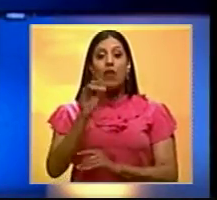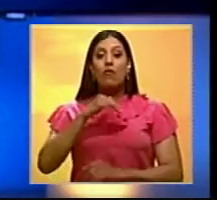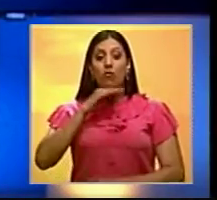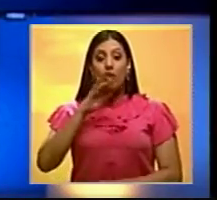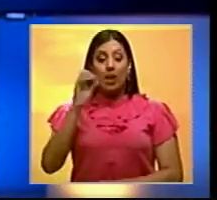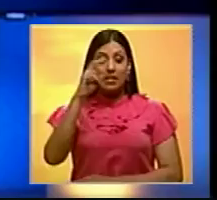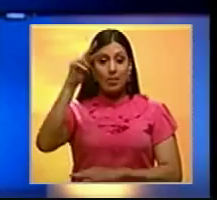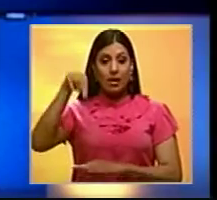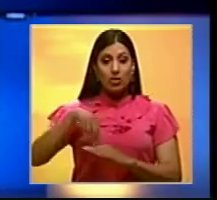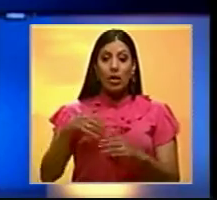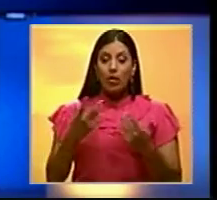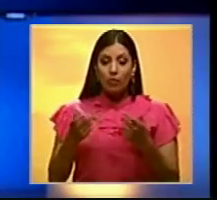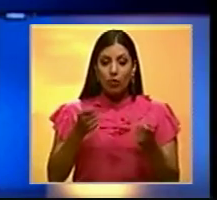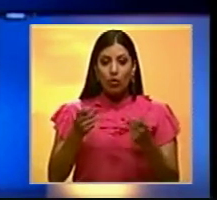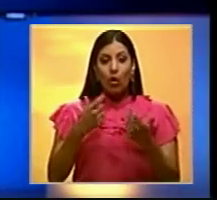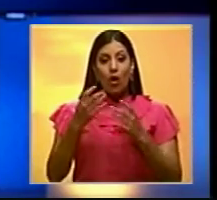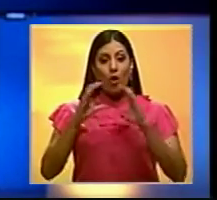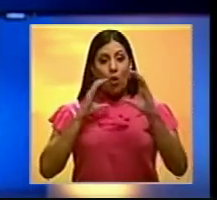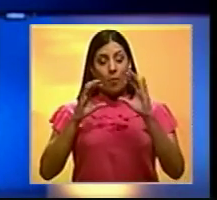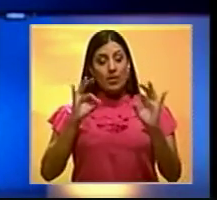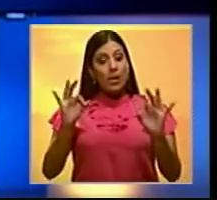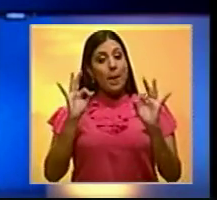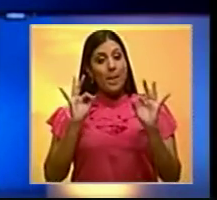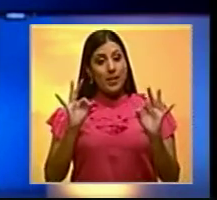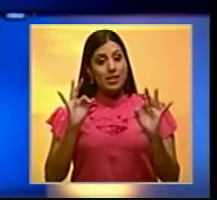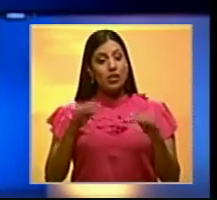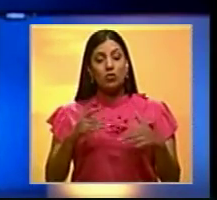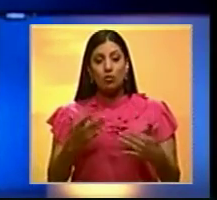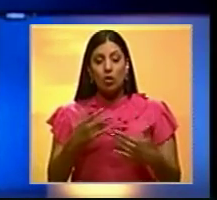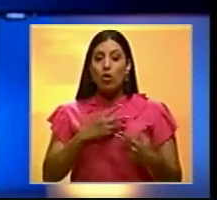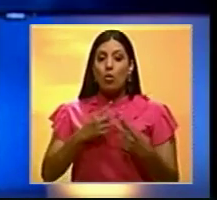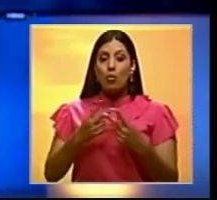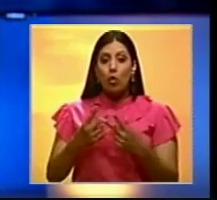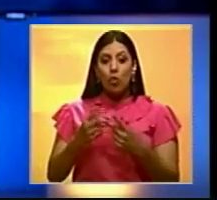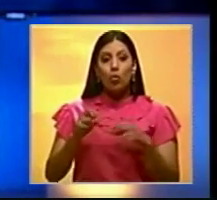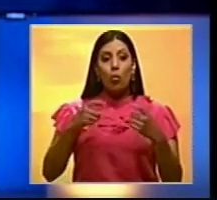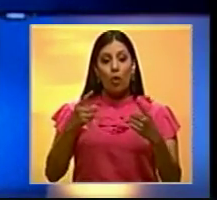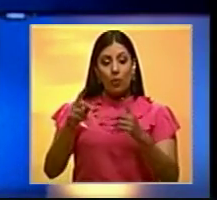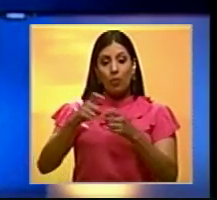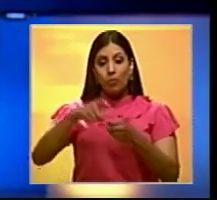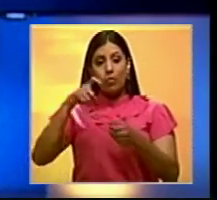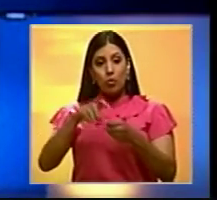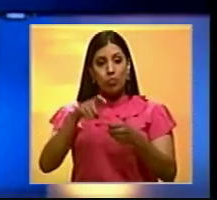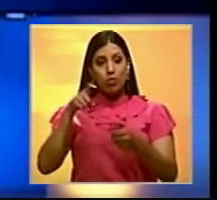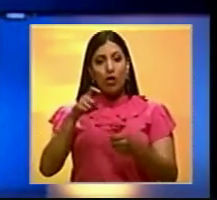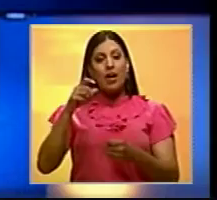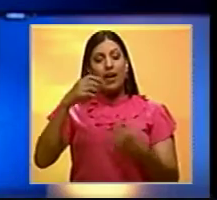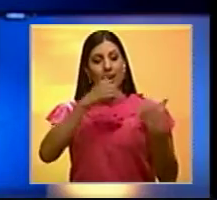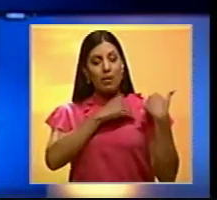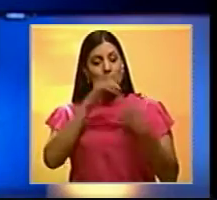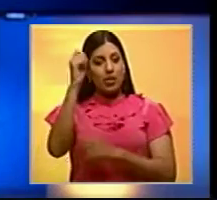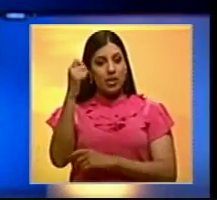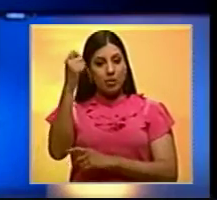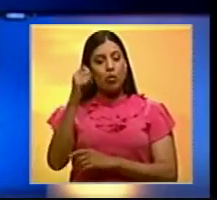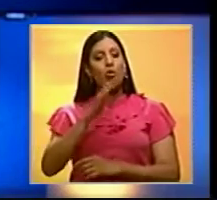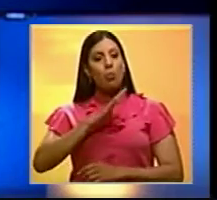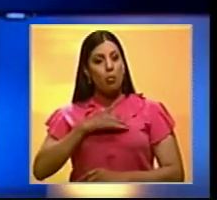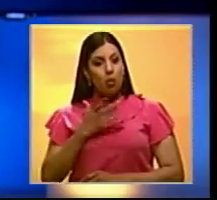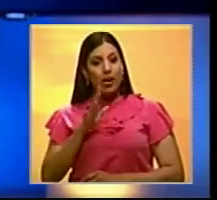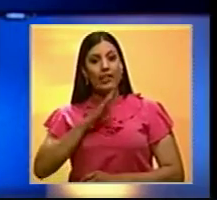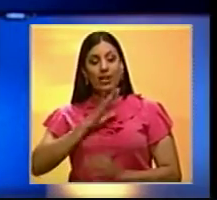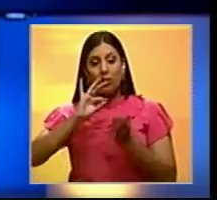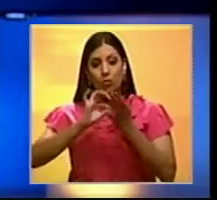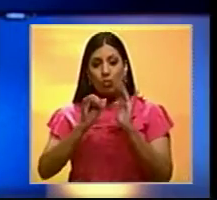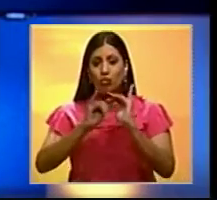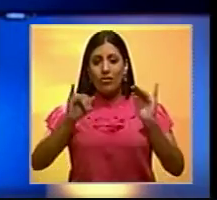plenaria de la Asamblea Nacional mediante una comunicación oficial su voluntad de ser desincorporados del cargo, acción que podría ponerle